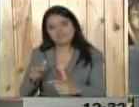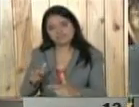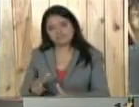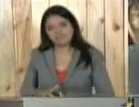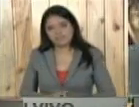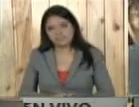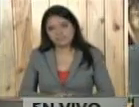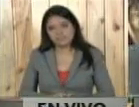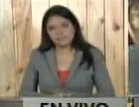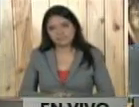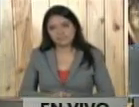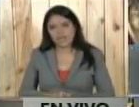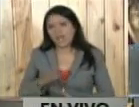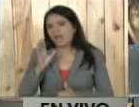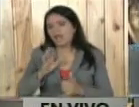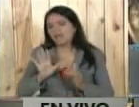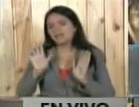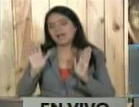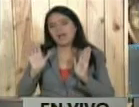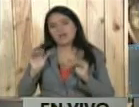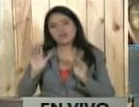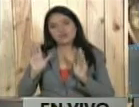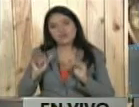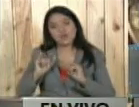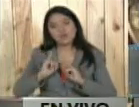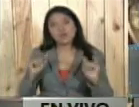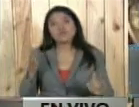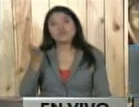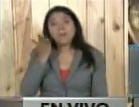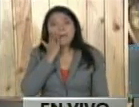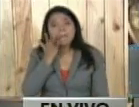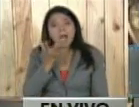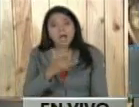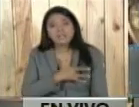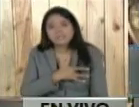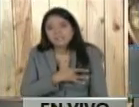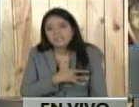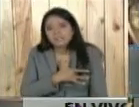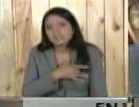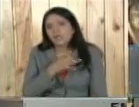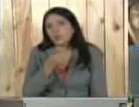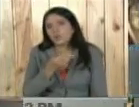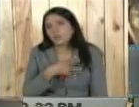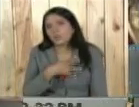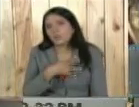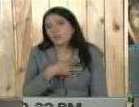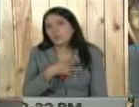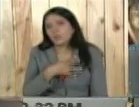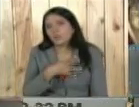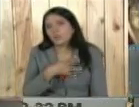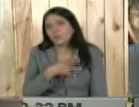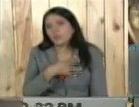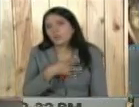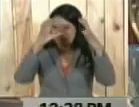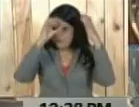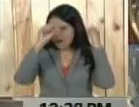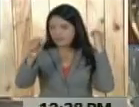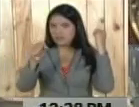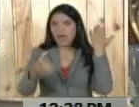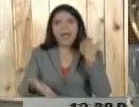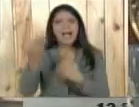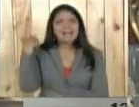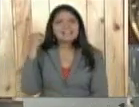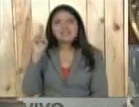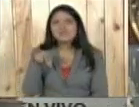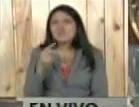Y darle el último adiós de una madre adolorida, como miles de madres adoloridas de países. Eso nunca se había hecho en